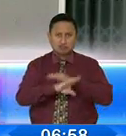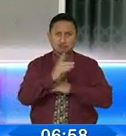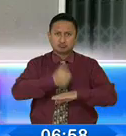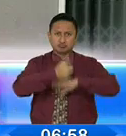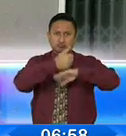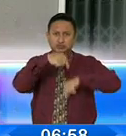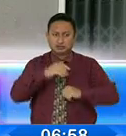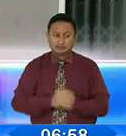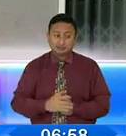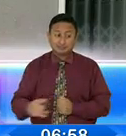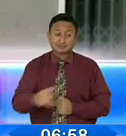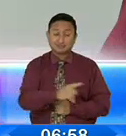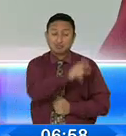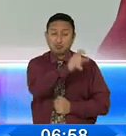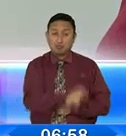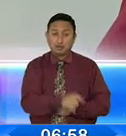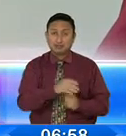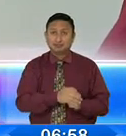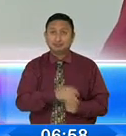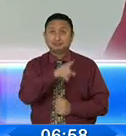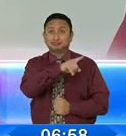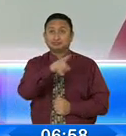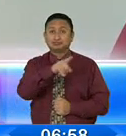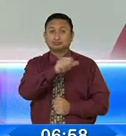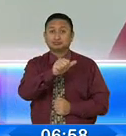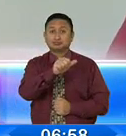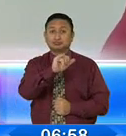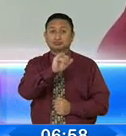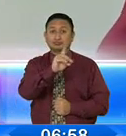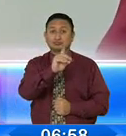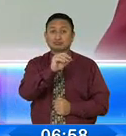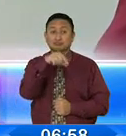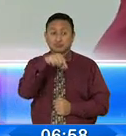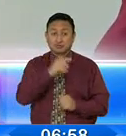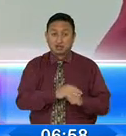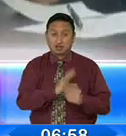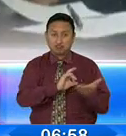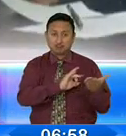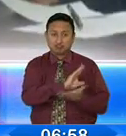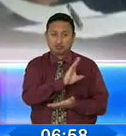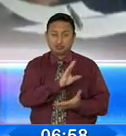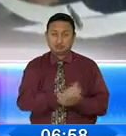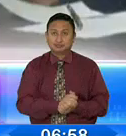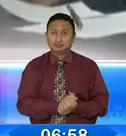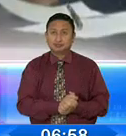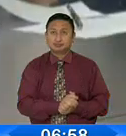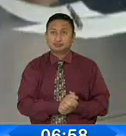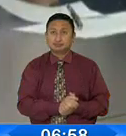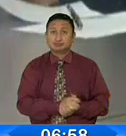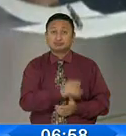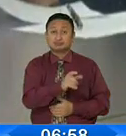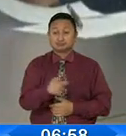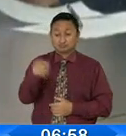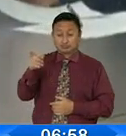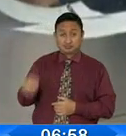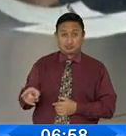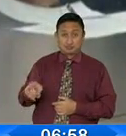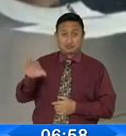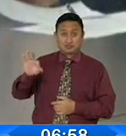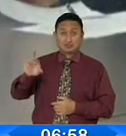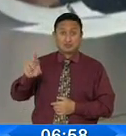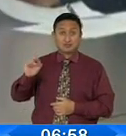prescindiendo de los servicios de Zaida Rovira, defensora subrogante. El señor defensor del pueblo,